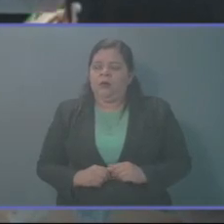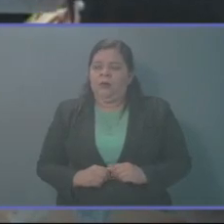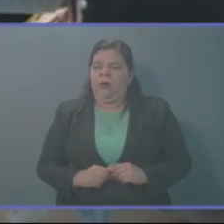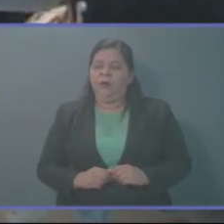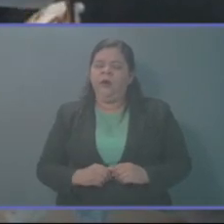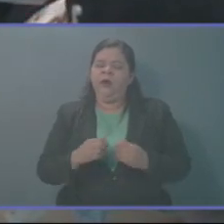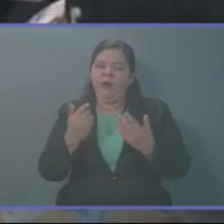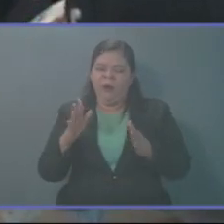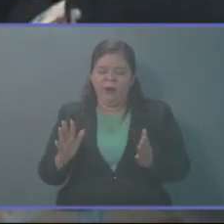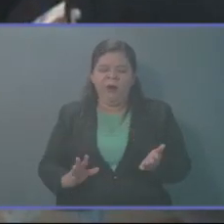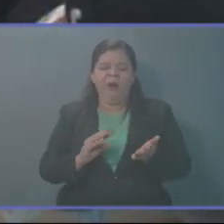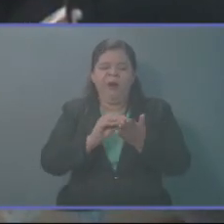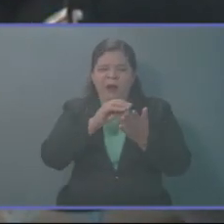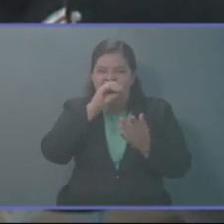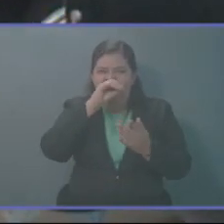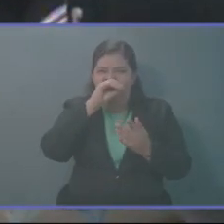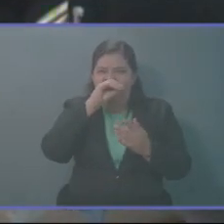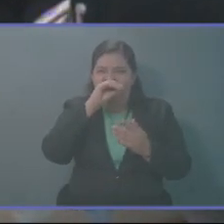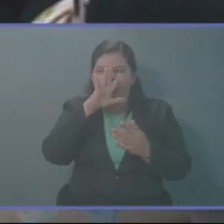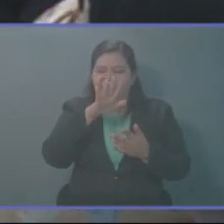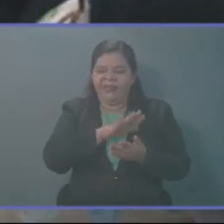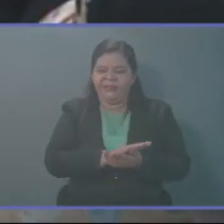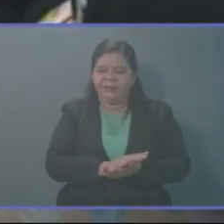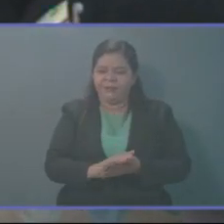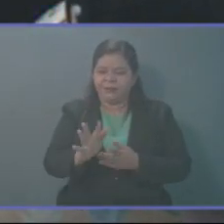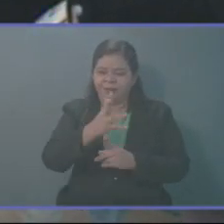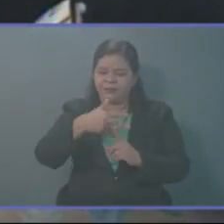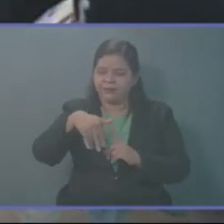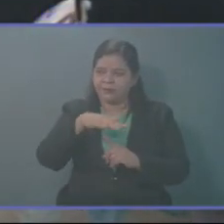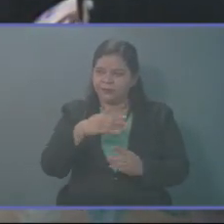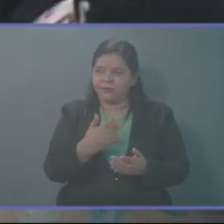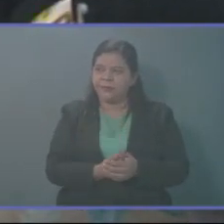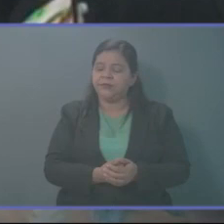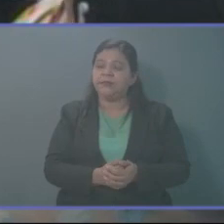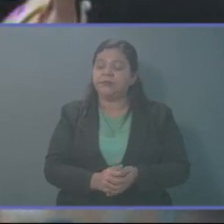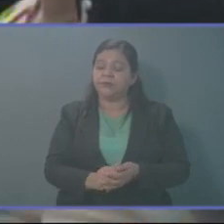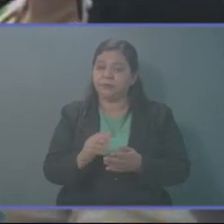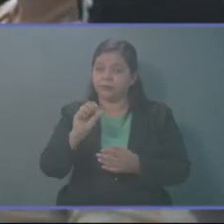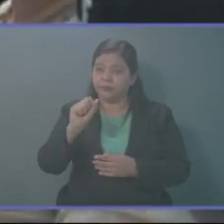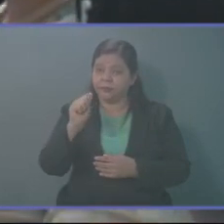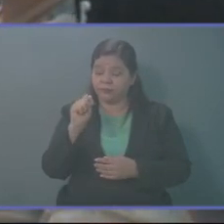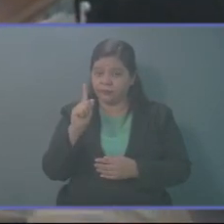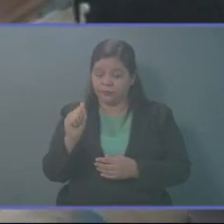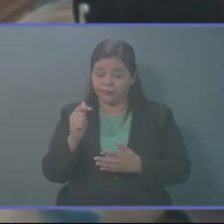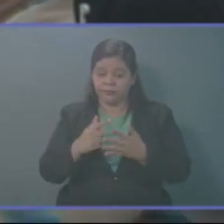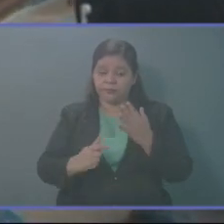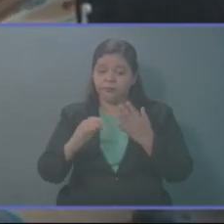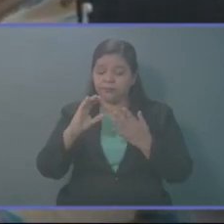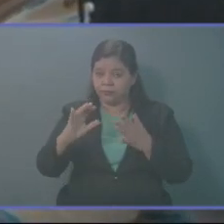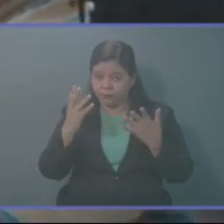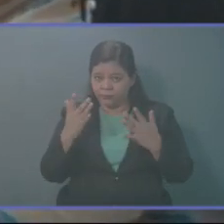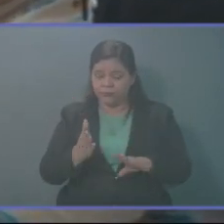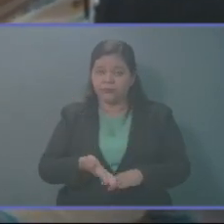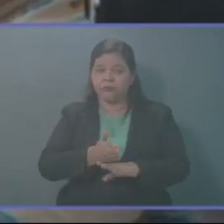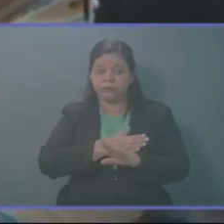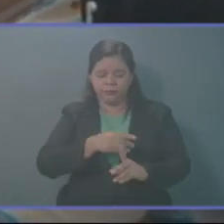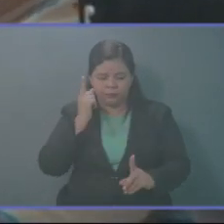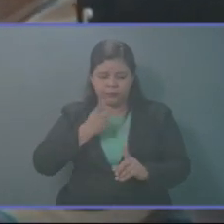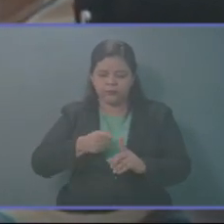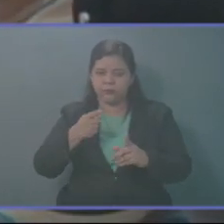Pero tiene además una situación donde la Sala de lo Constitucional ya ha emitido